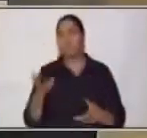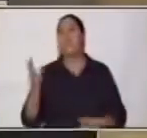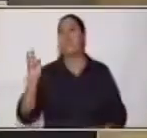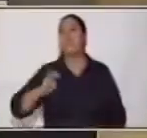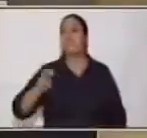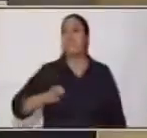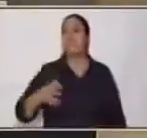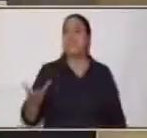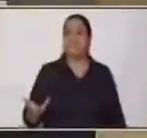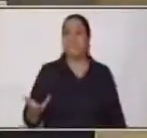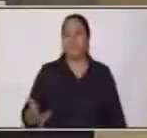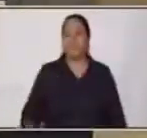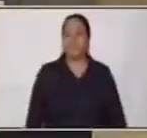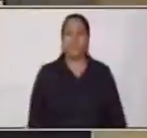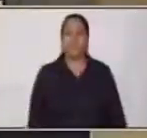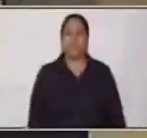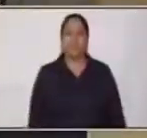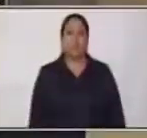que